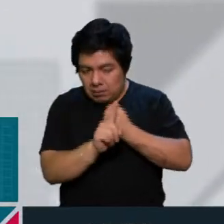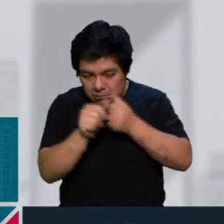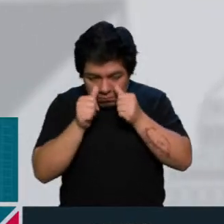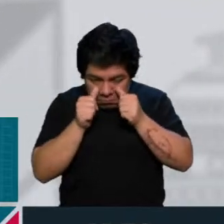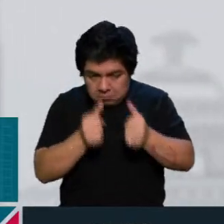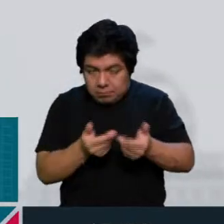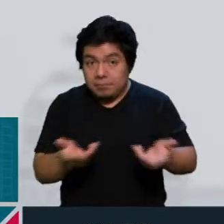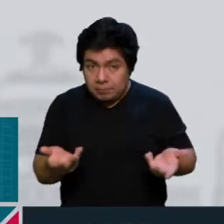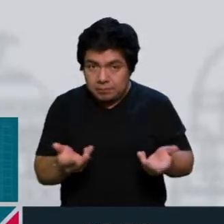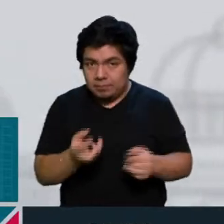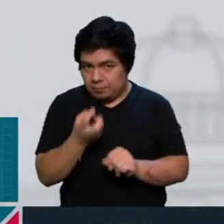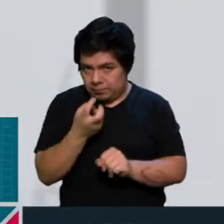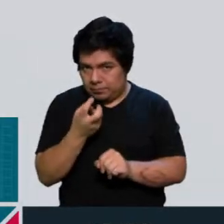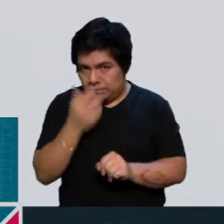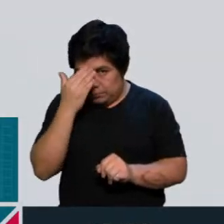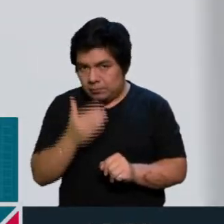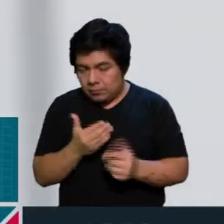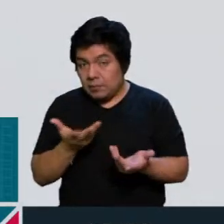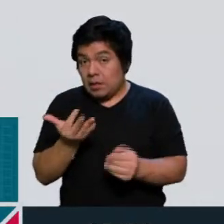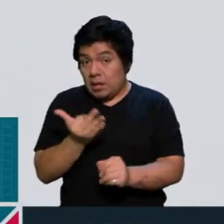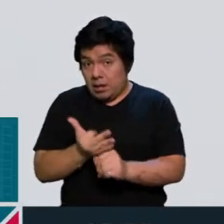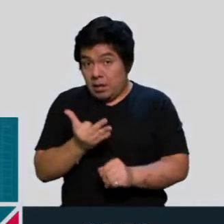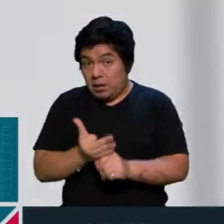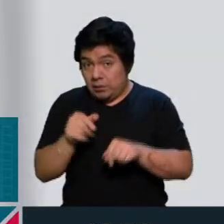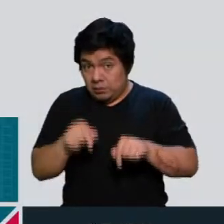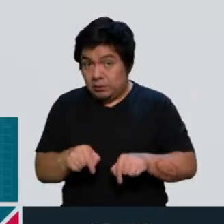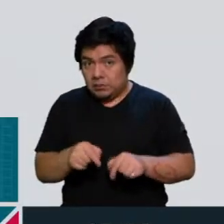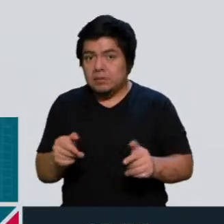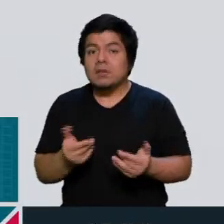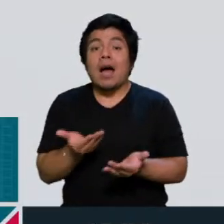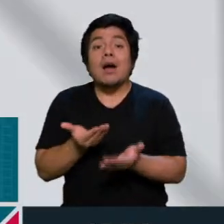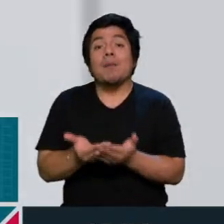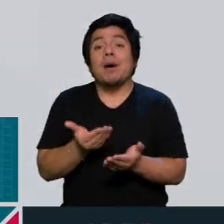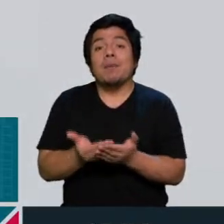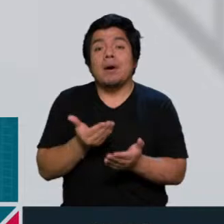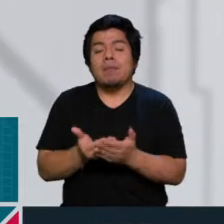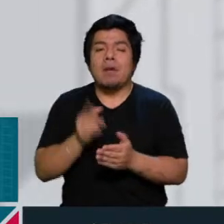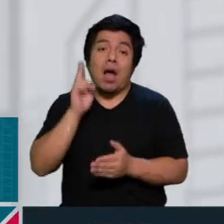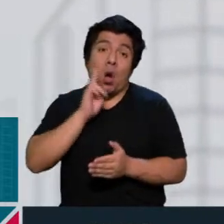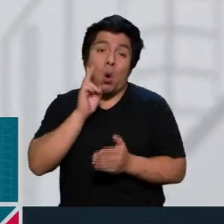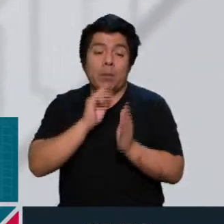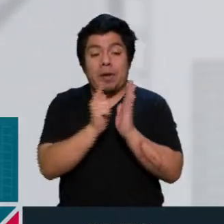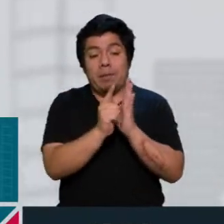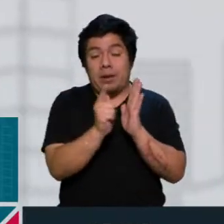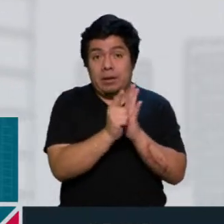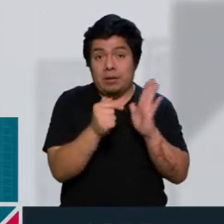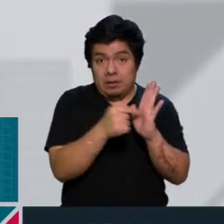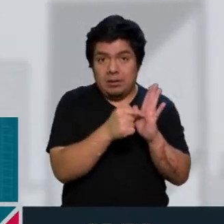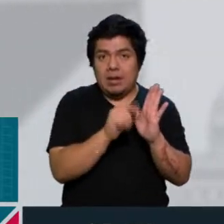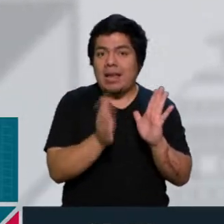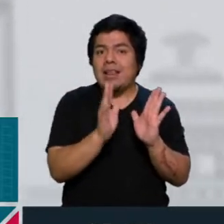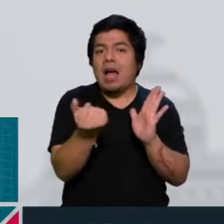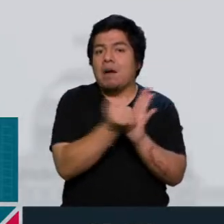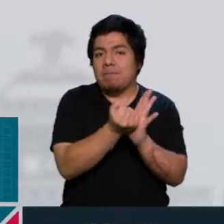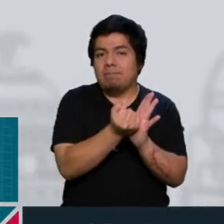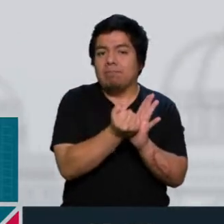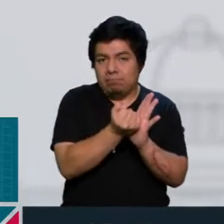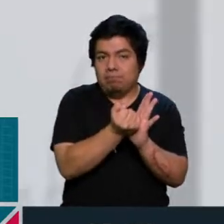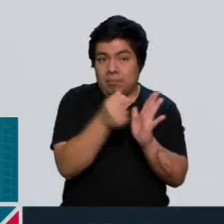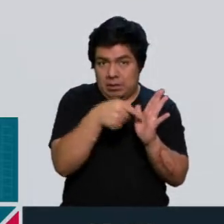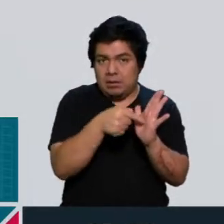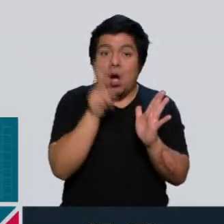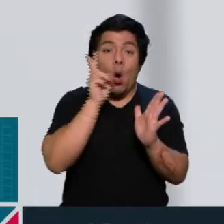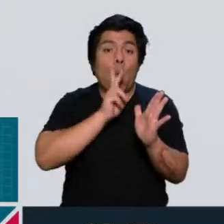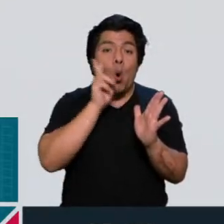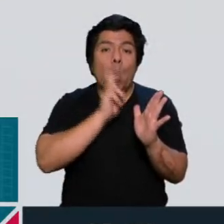y por lo tanto me parece oportuno que se pruebe por lo menos esta legislación que acaba de entrar en vigor y que